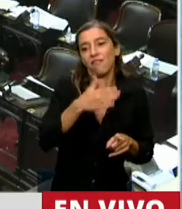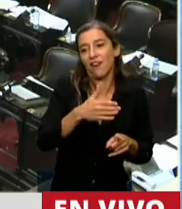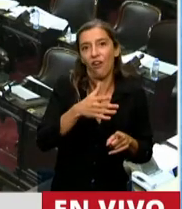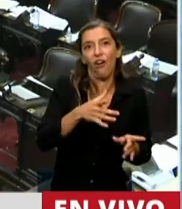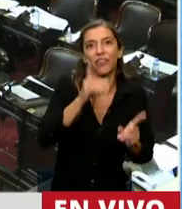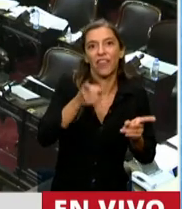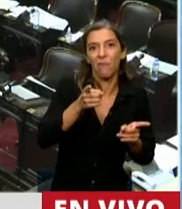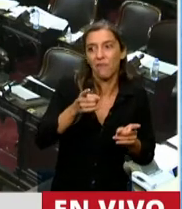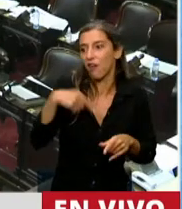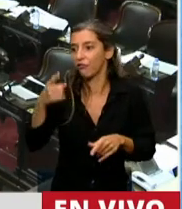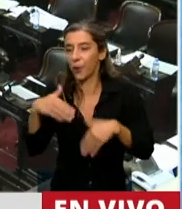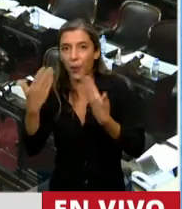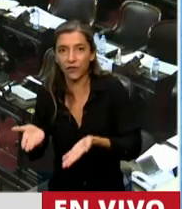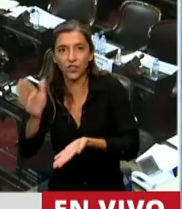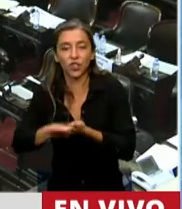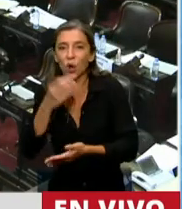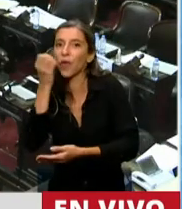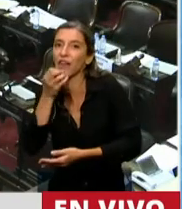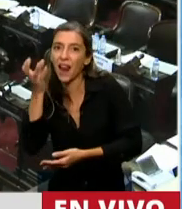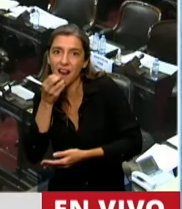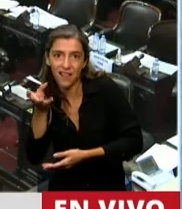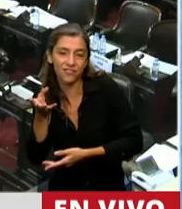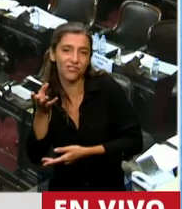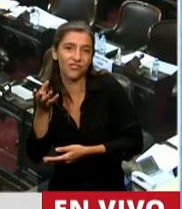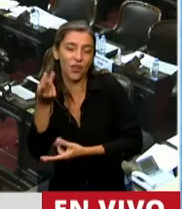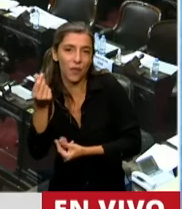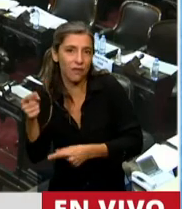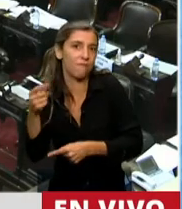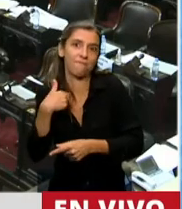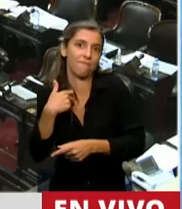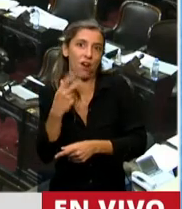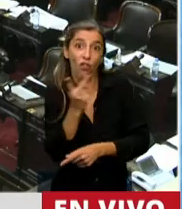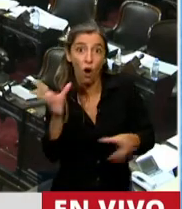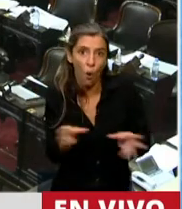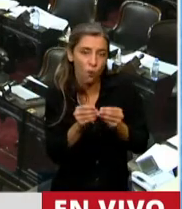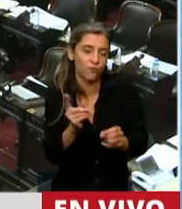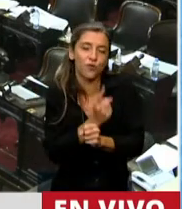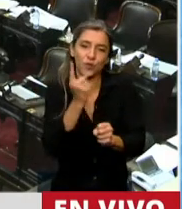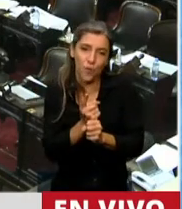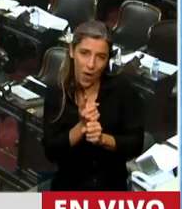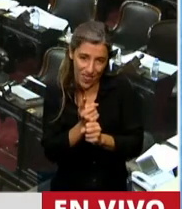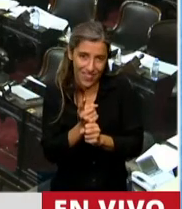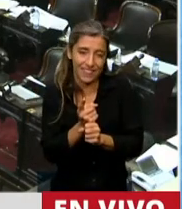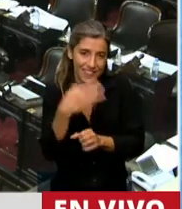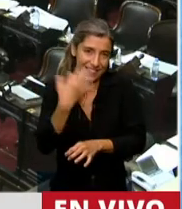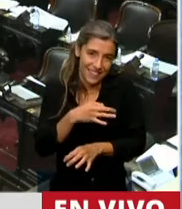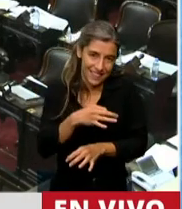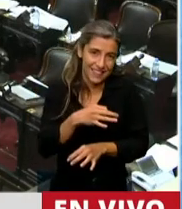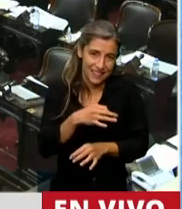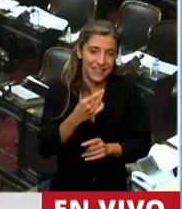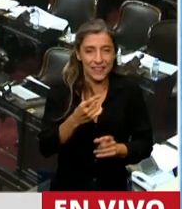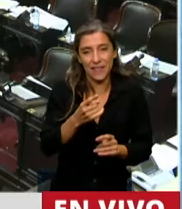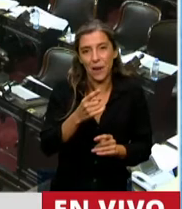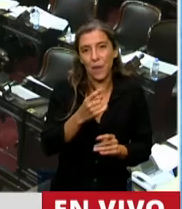decir, quien tiene dinero no declarado no puede acogerse a ese beneficio, sino que tendrá que ingresar al